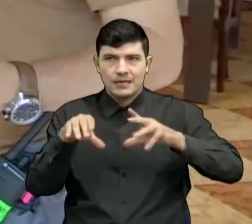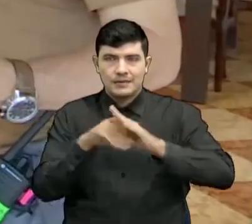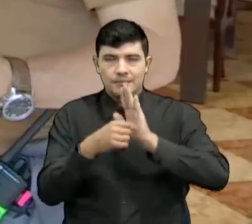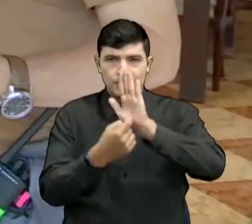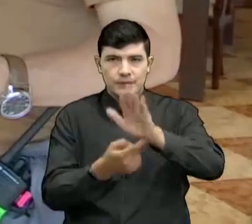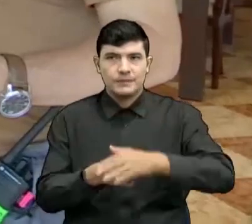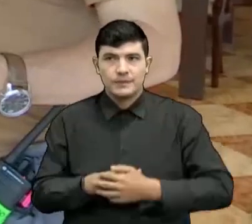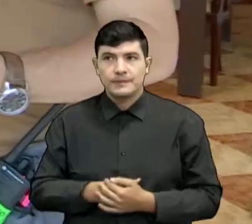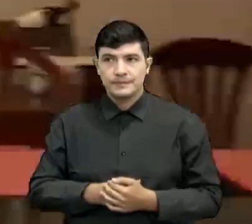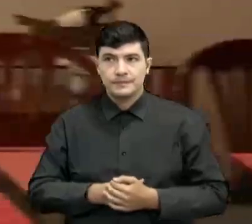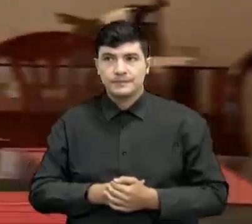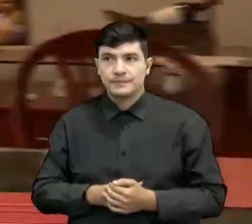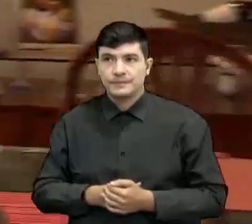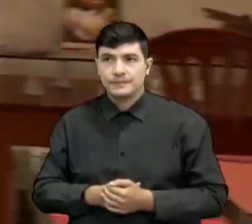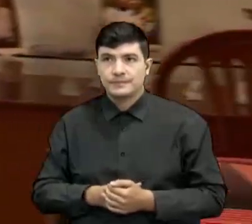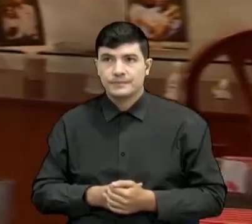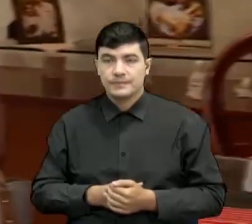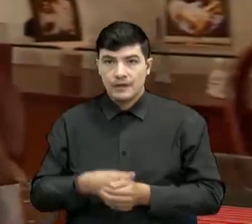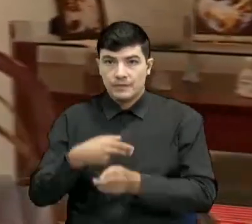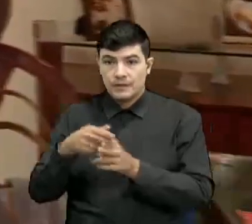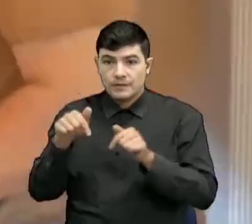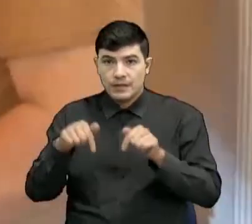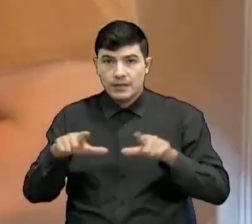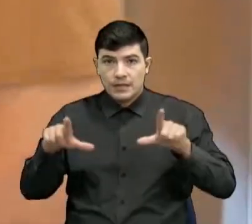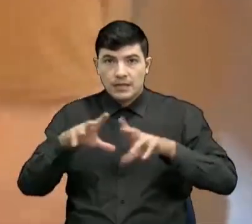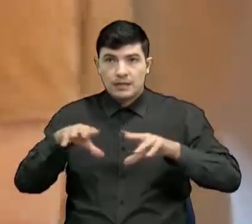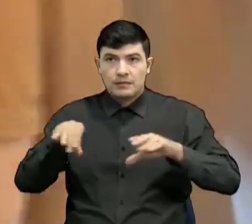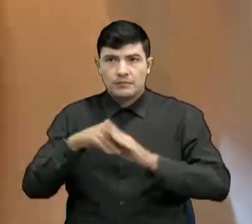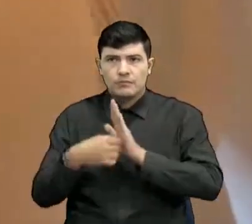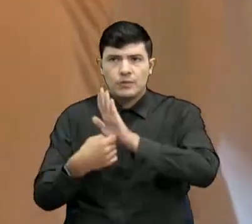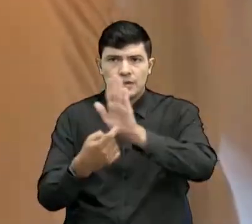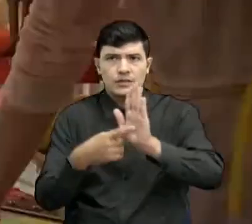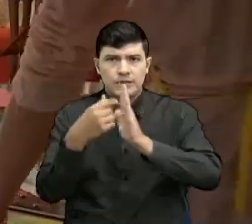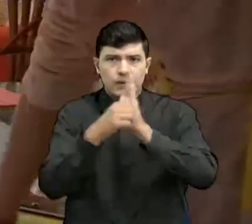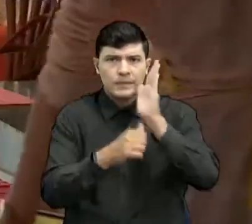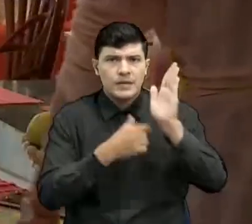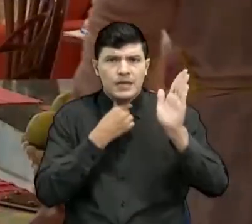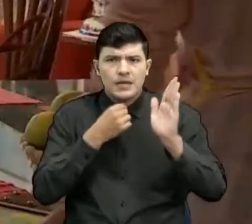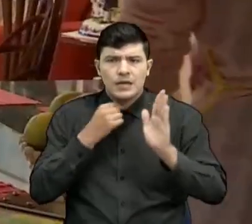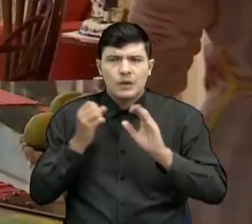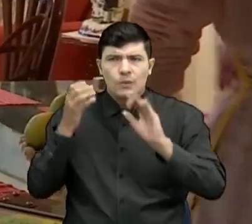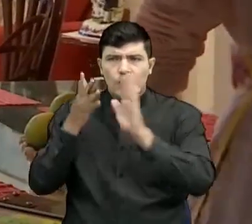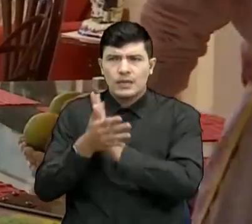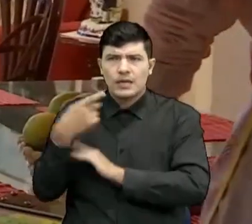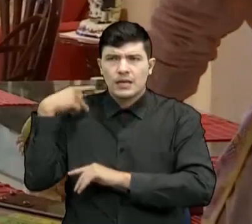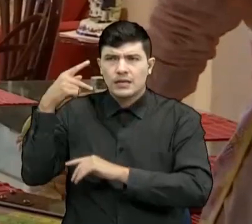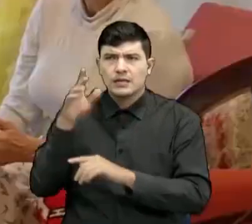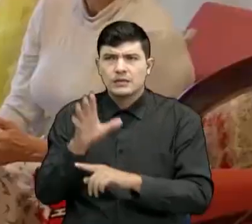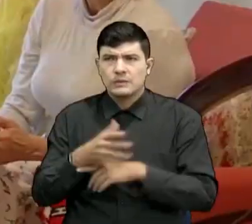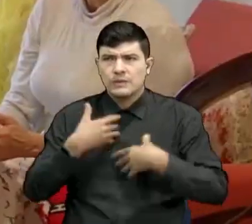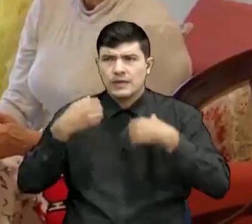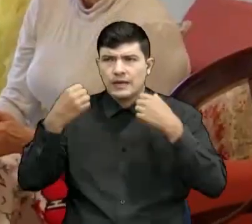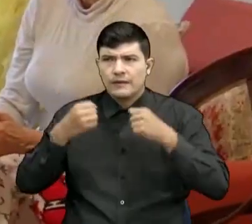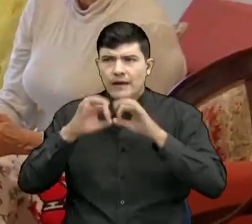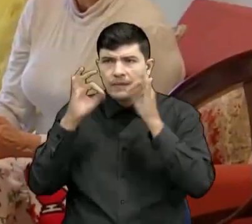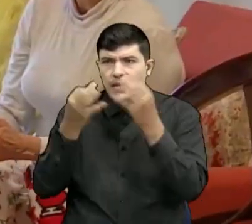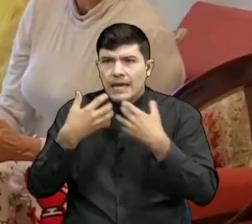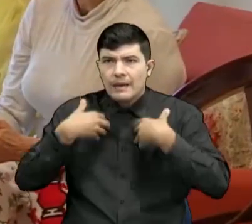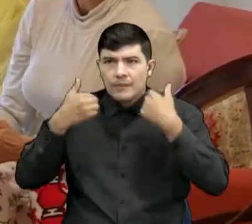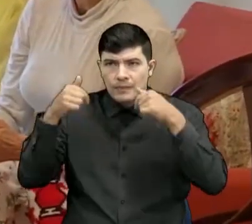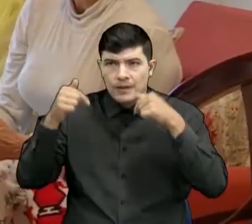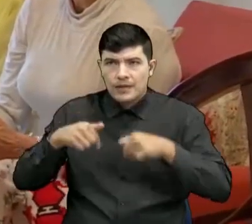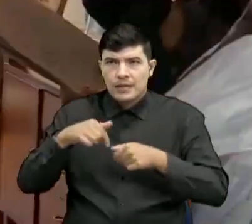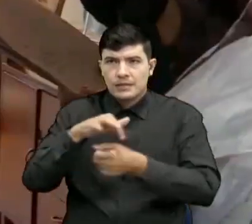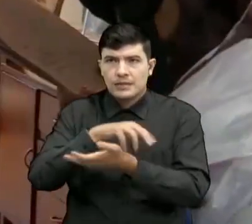muy pronto llegará a las pantallas del canal draw una serie de comedias que contará la particular historia de una familia típica santanderiana llamado